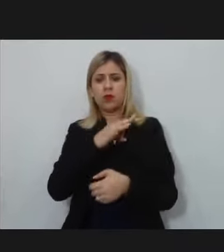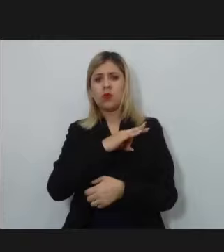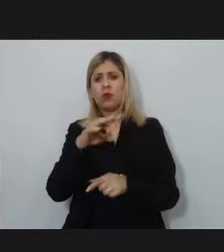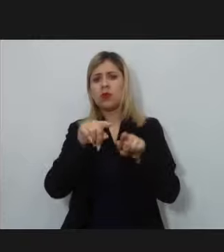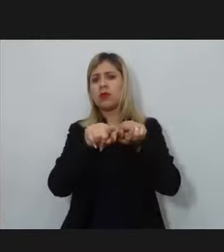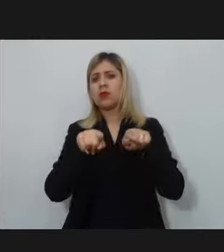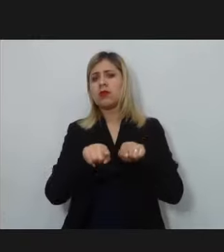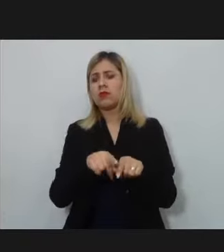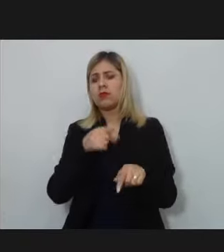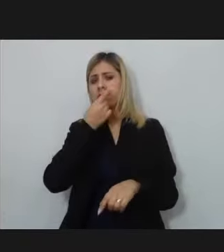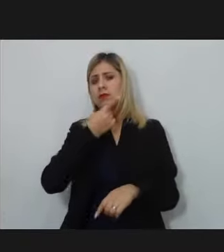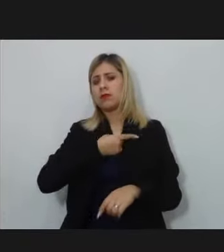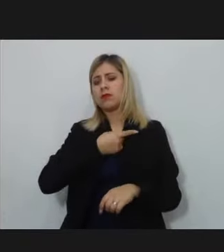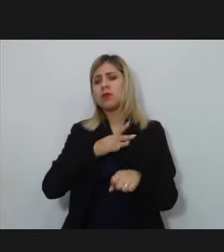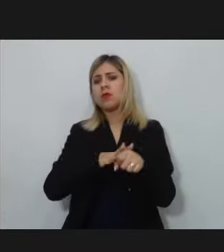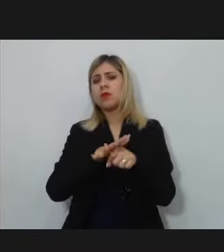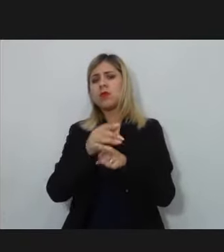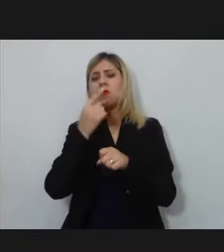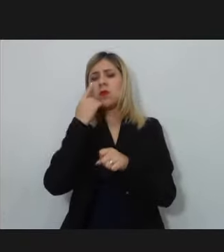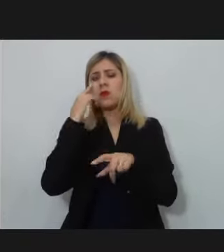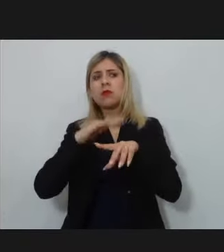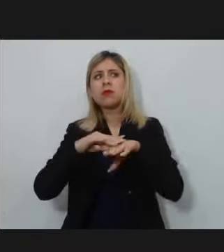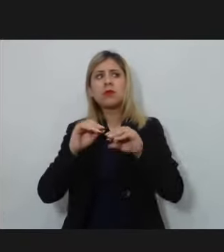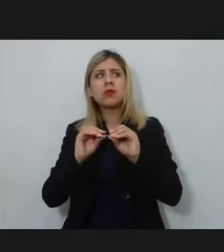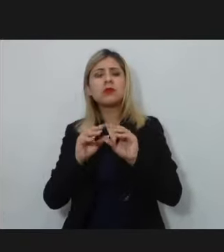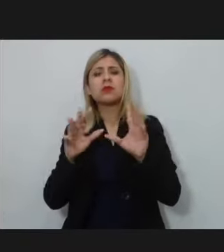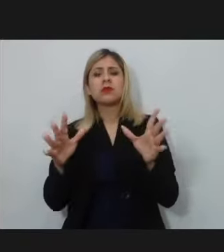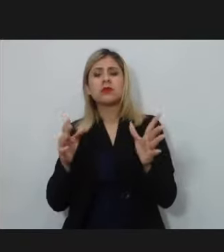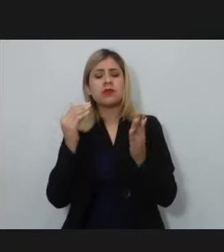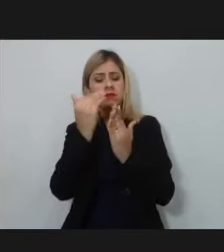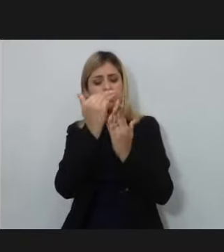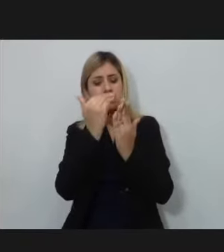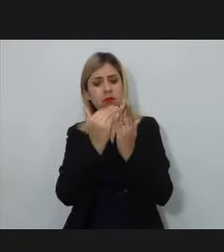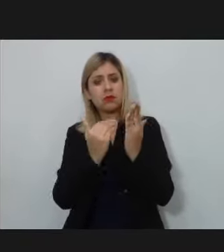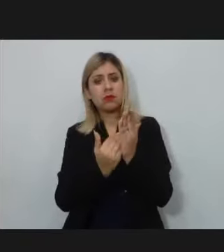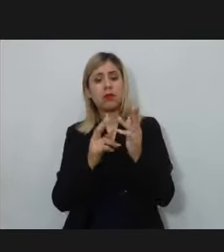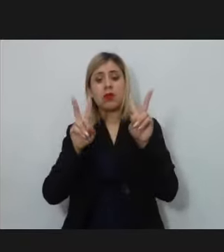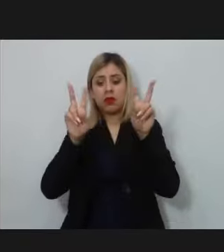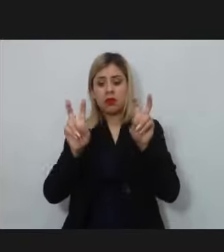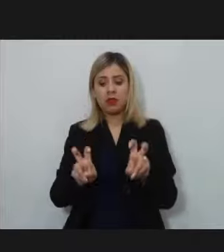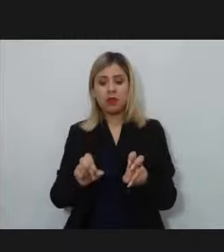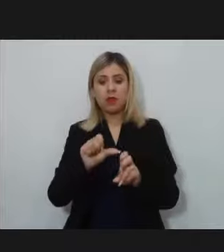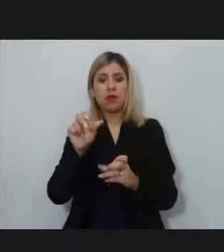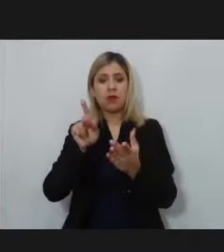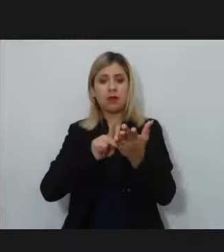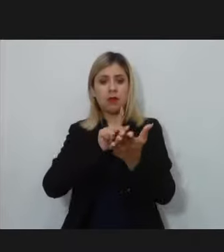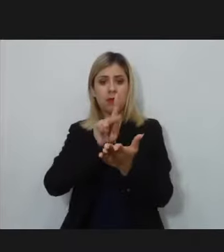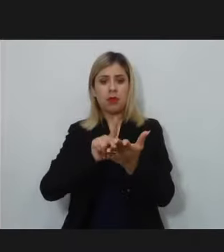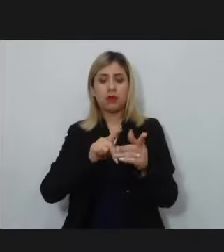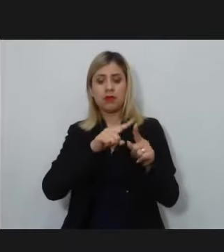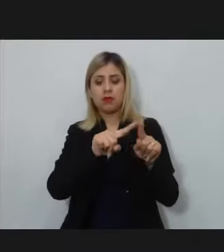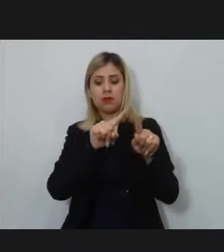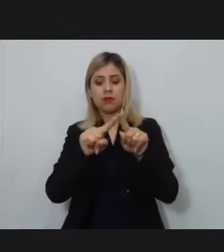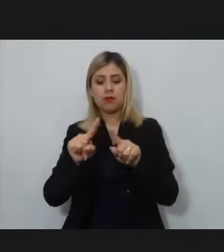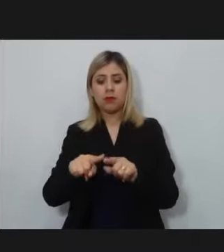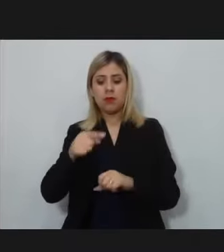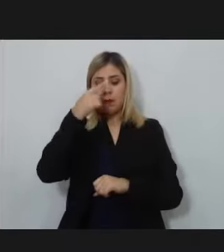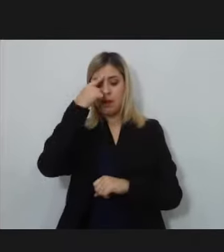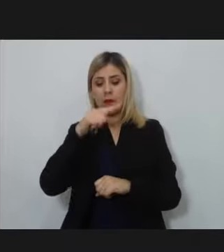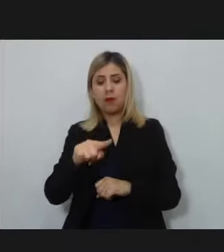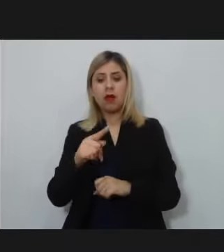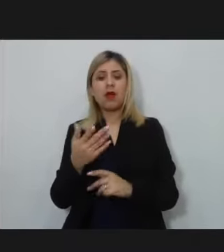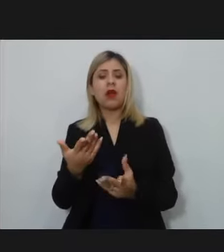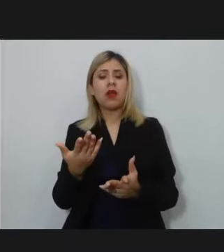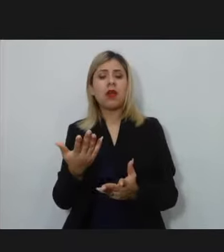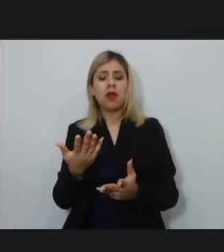parte de quienes estamos participando en forma coligada y entonces haya un estricto cumplimiento al sentido de la sentencia y